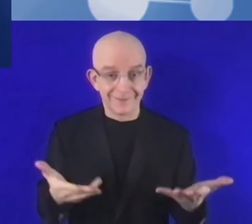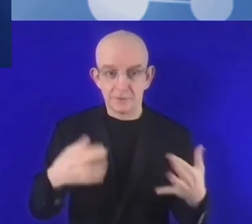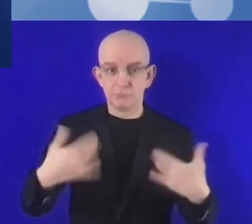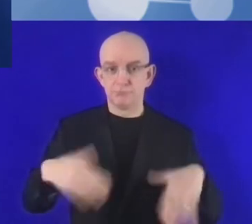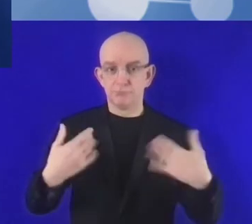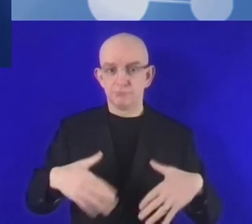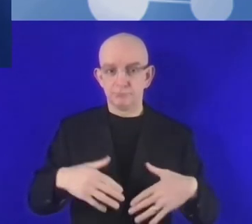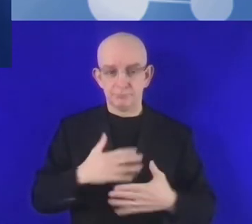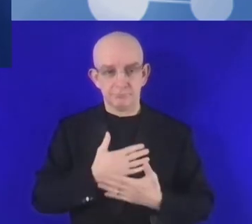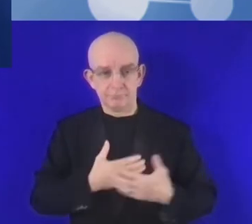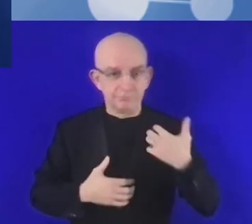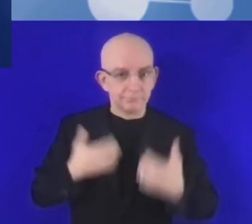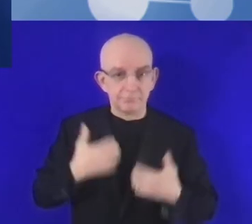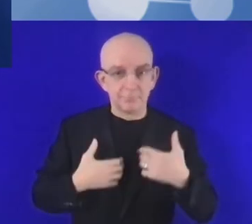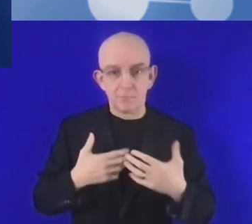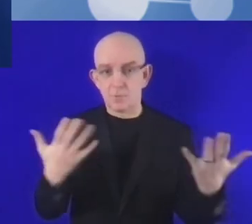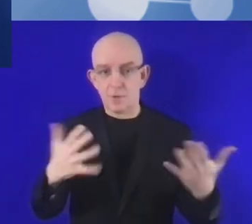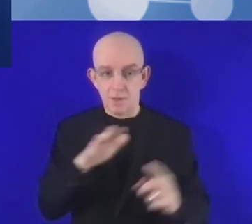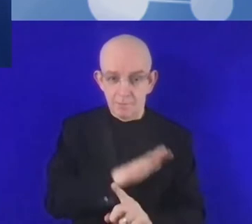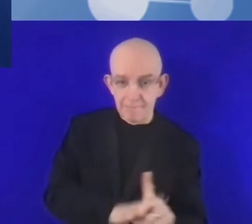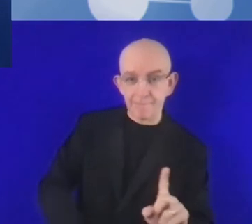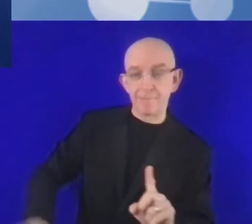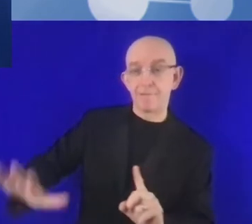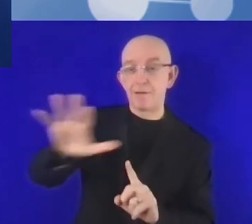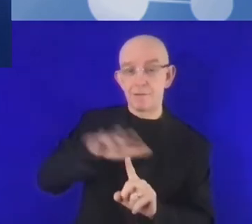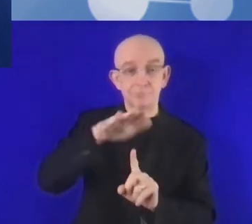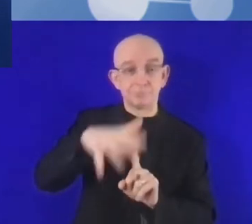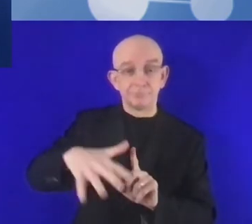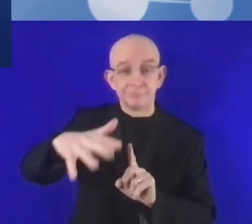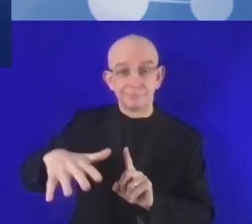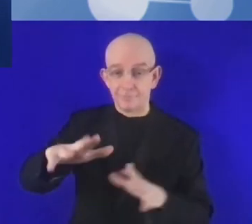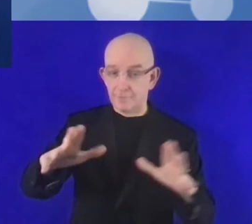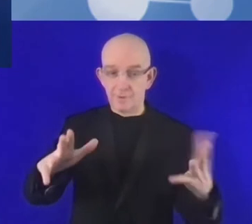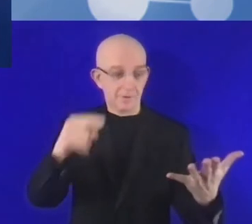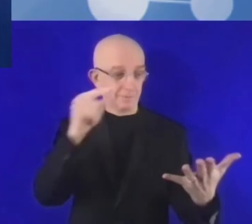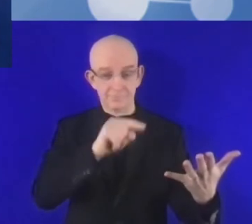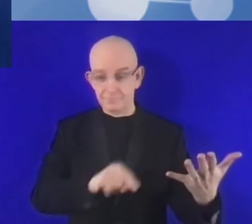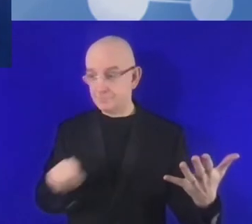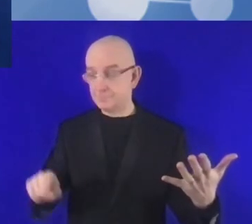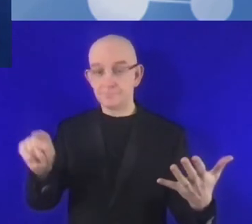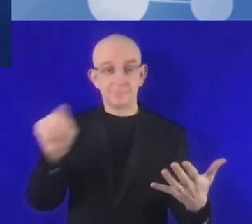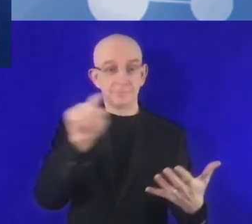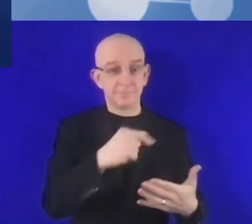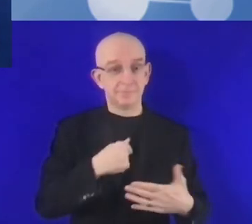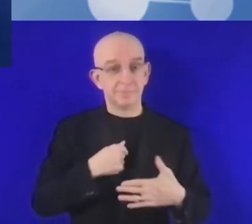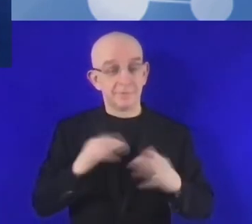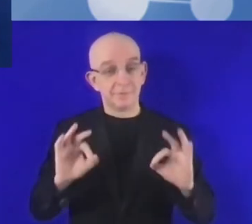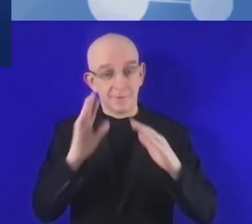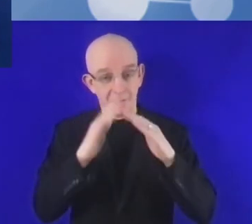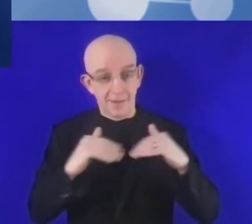naciones muy ambiciosas, muy talentosas, muy trabajadoras, con gente